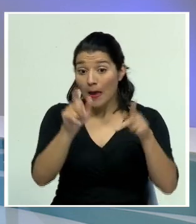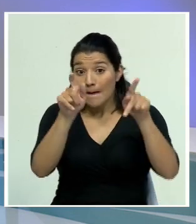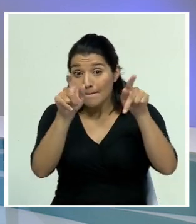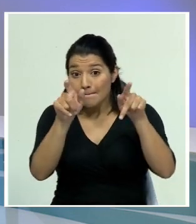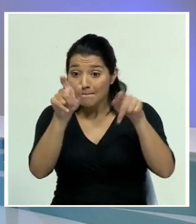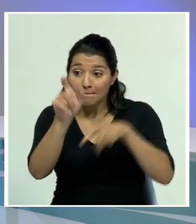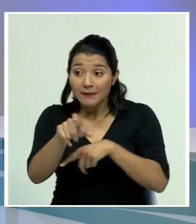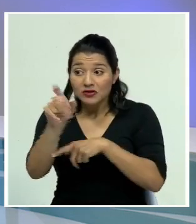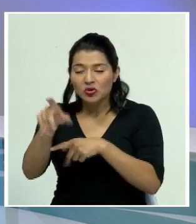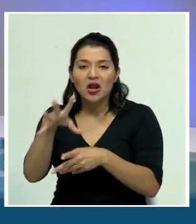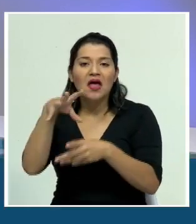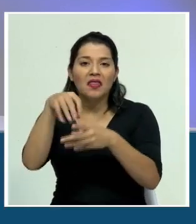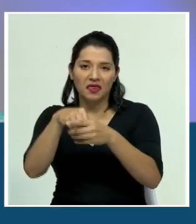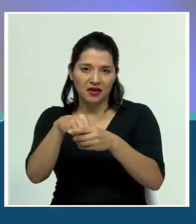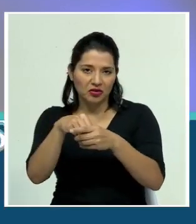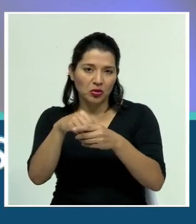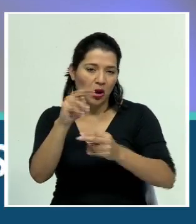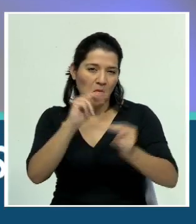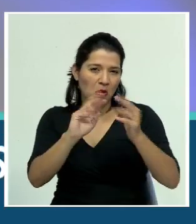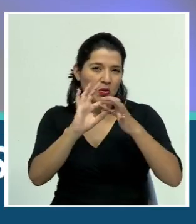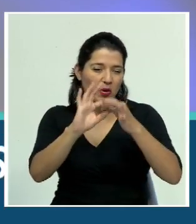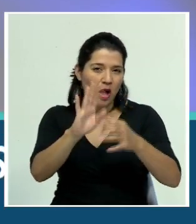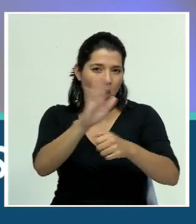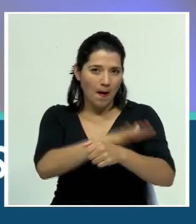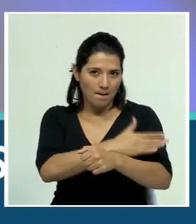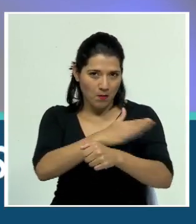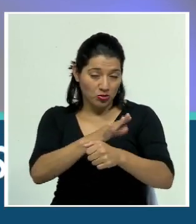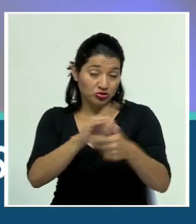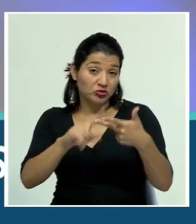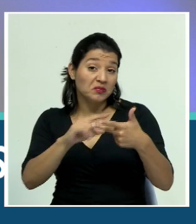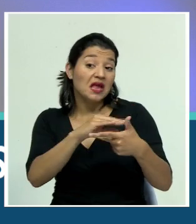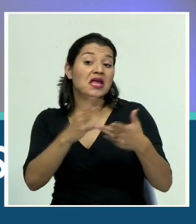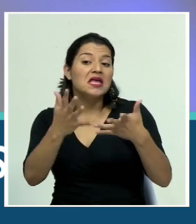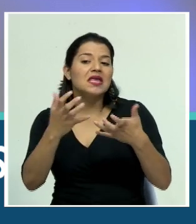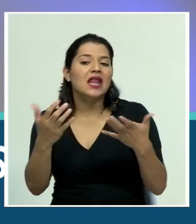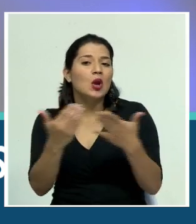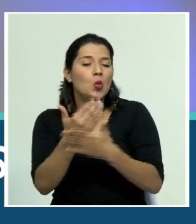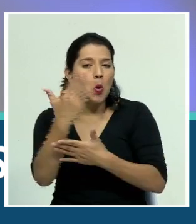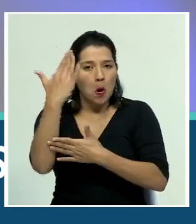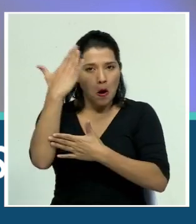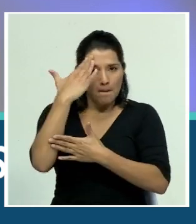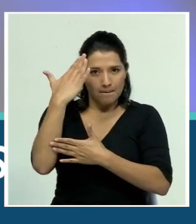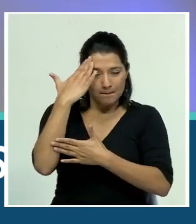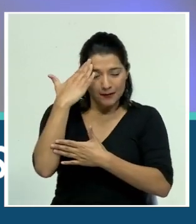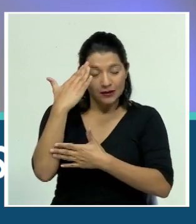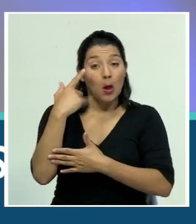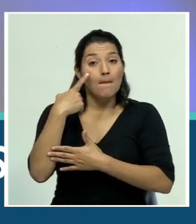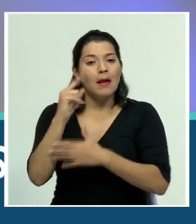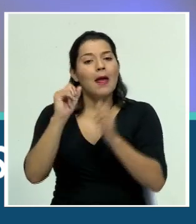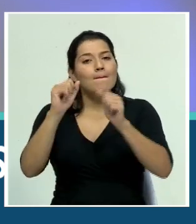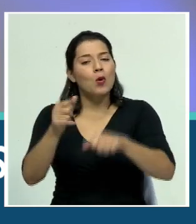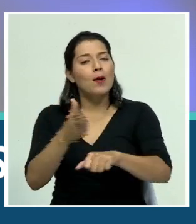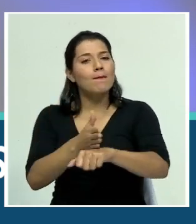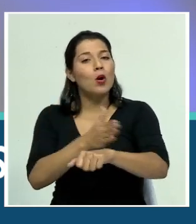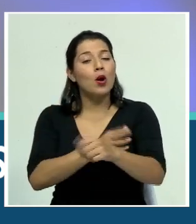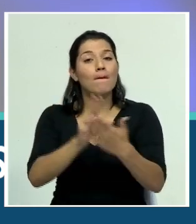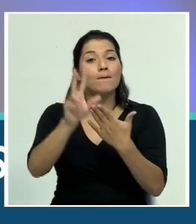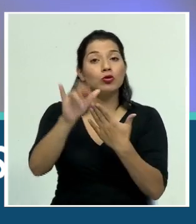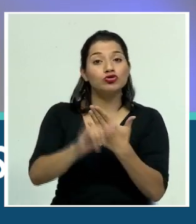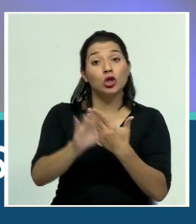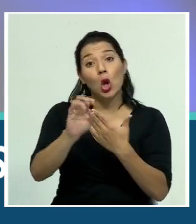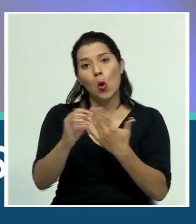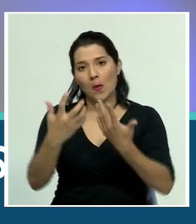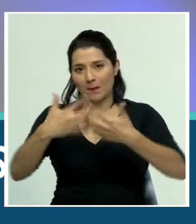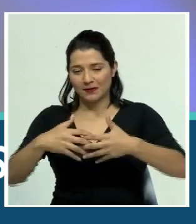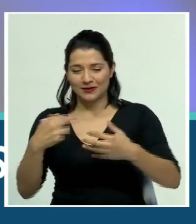industria musical y que quieran adquirir nuevas herramientas y conocimientos para hacer crecer su proyecto o empresa. Nuestro